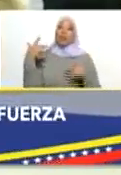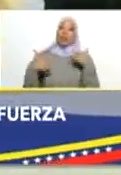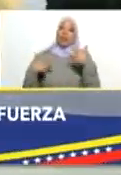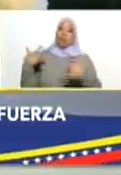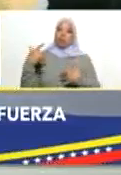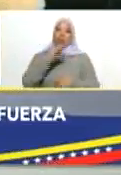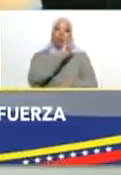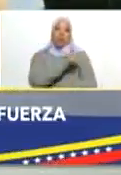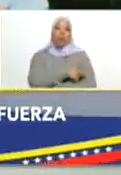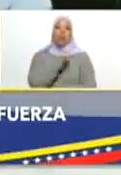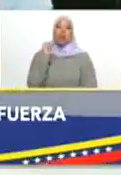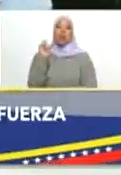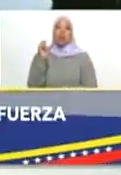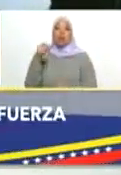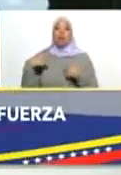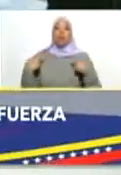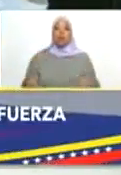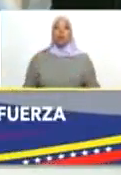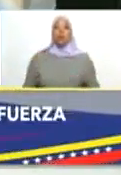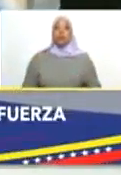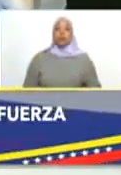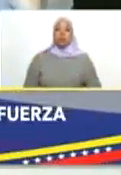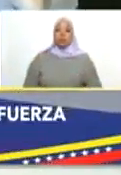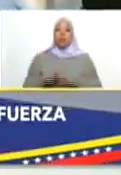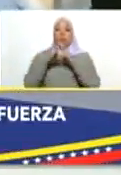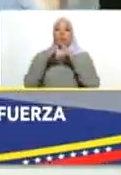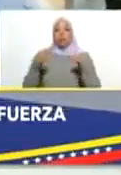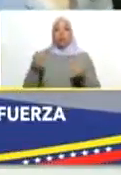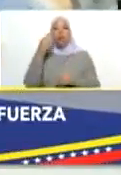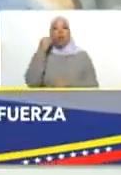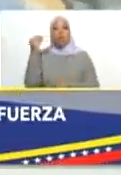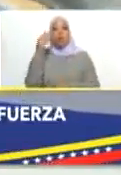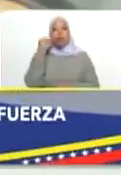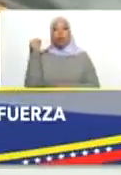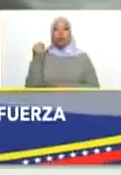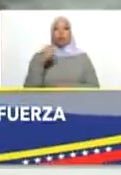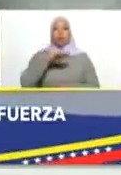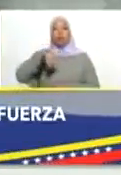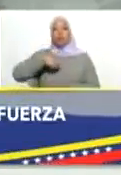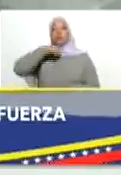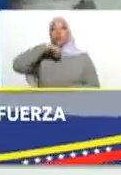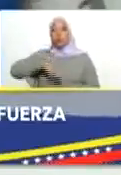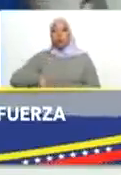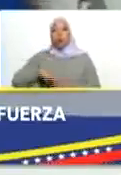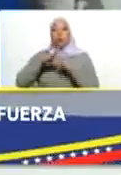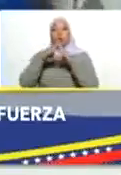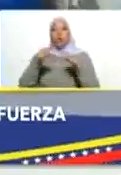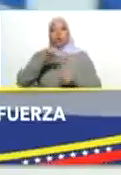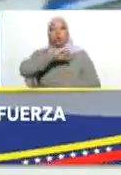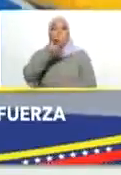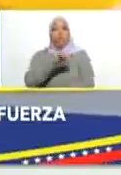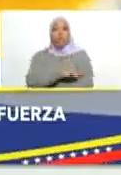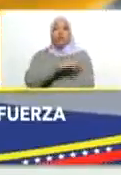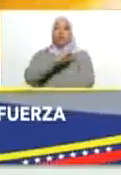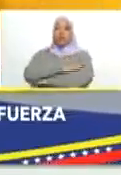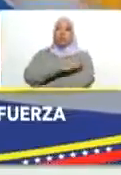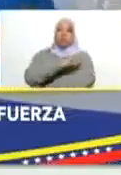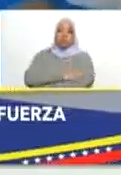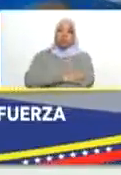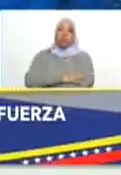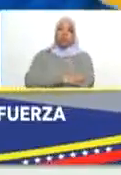Fuerza de Tarea Humanitaria con toda su experiencia, su bagaje histórico, con toda su fuerza moral, para